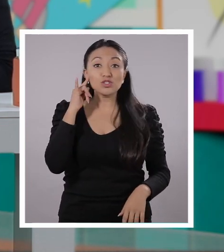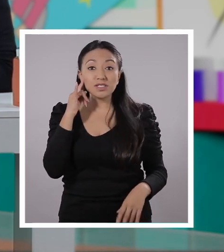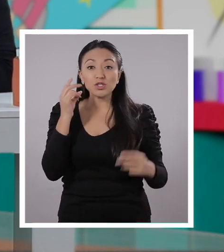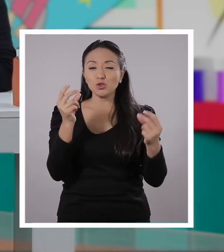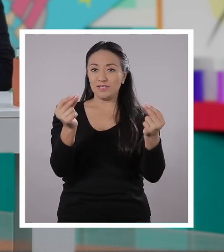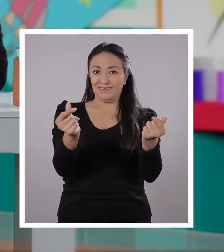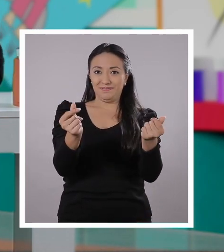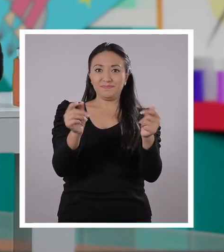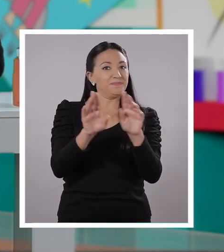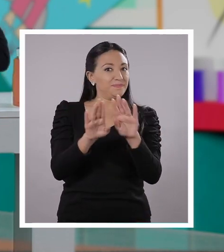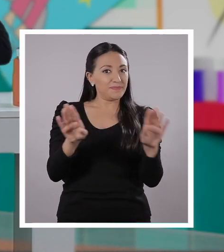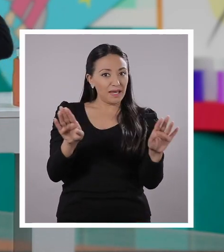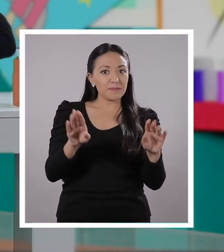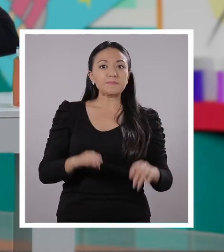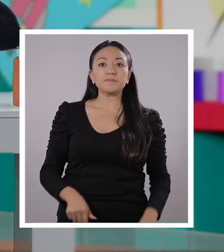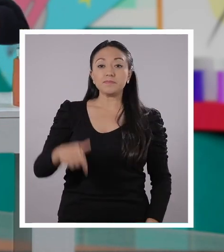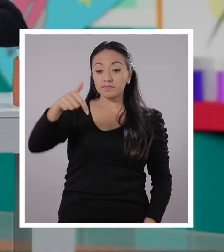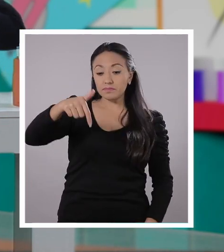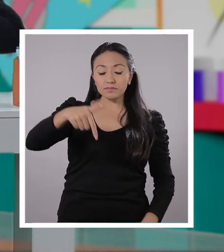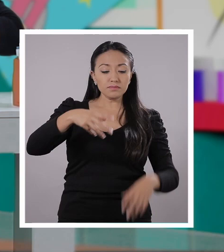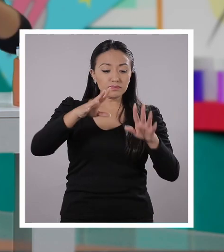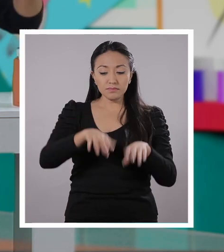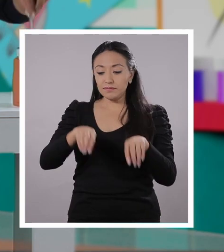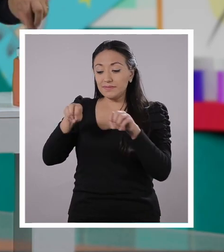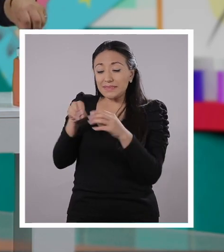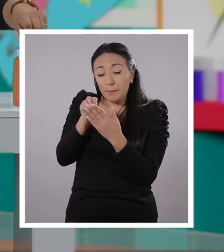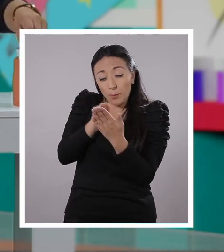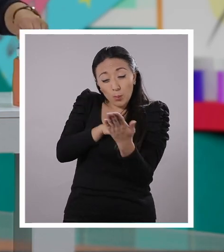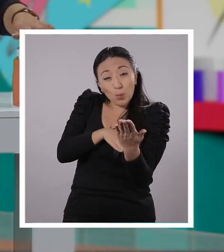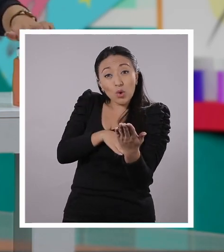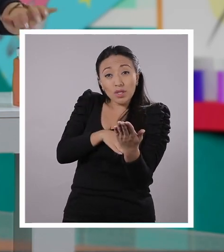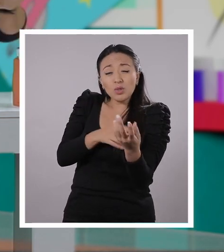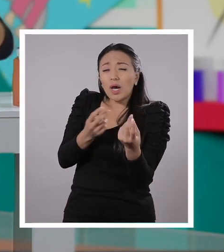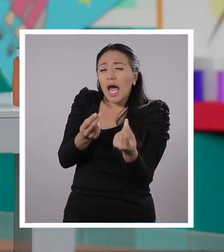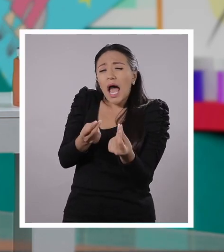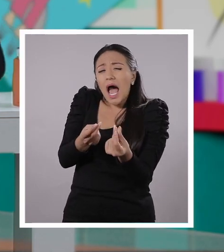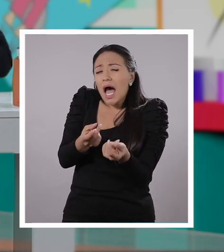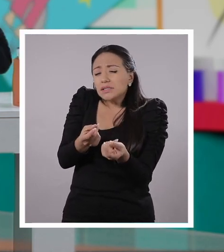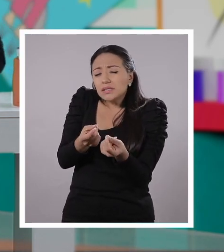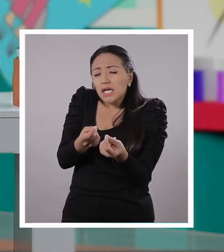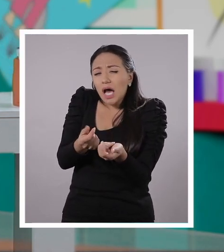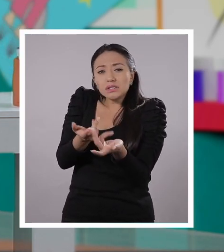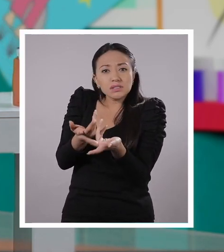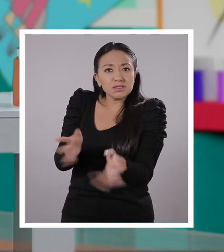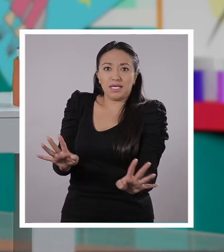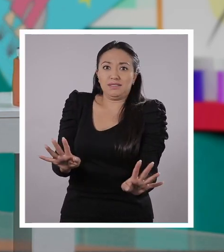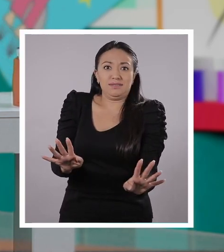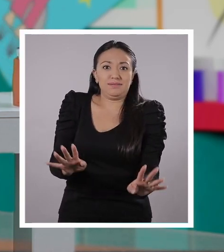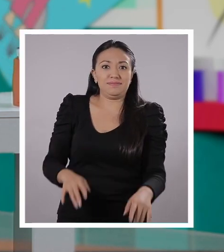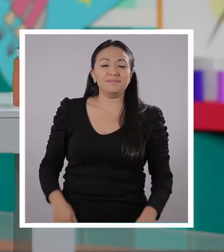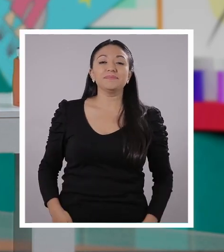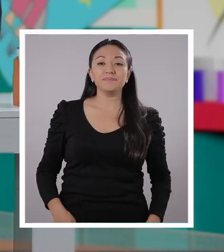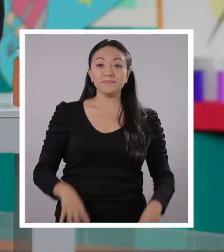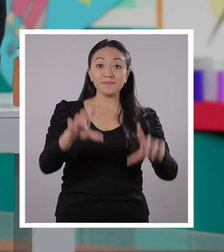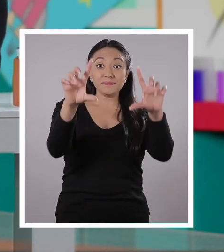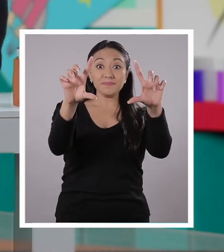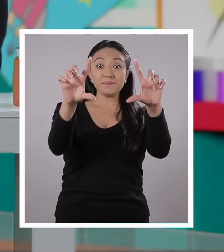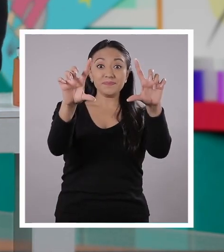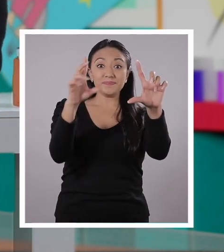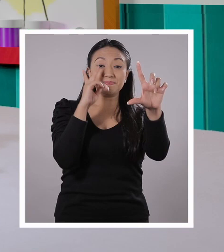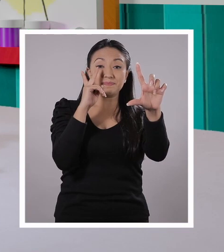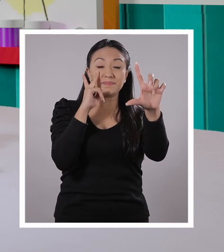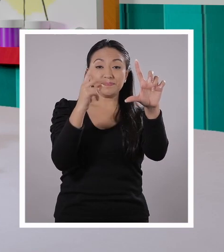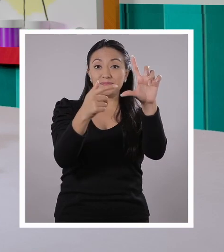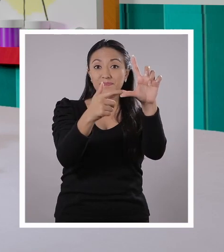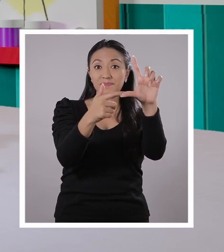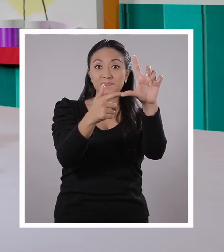chicas, estamos listos. Ajá. Este proyecto está casi, casi, casi terminado. Ah, miren, quedó